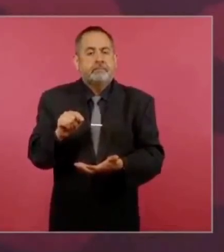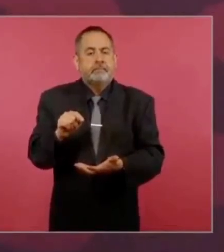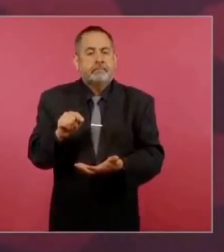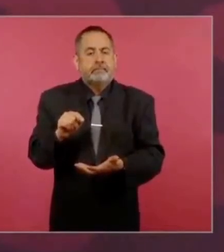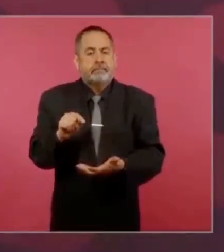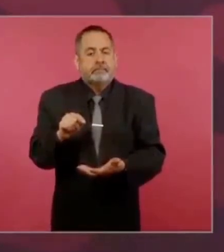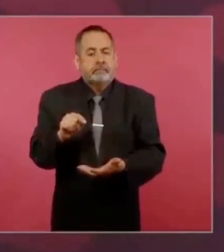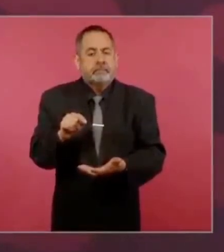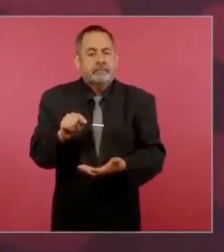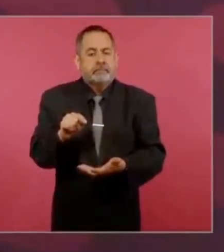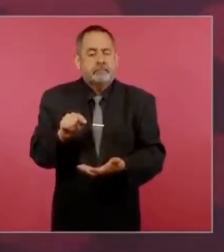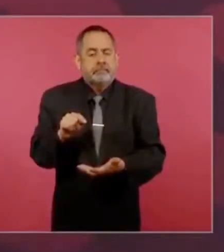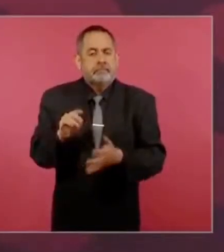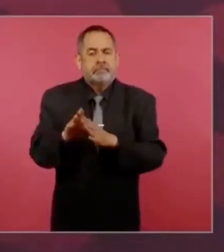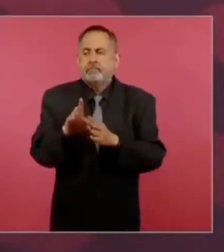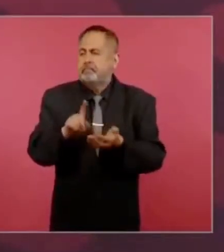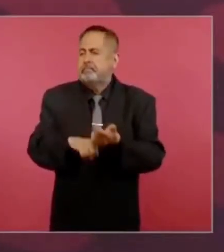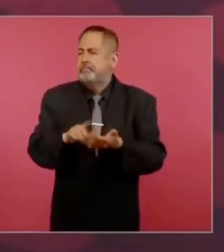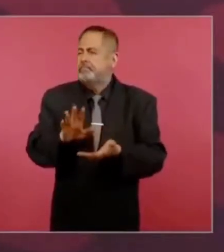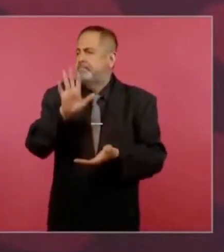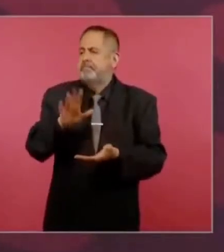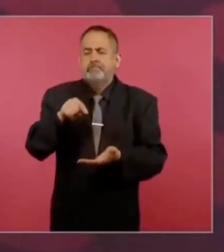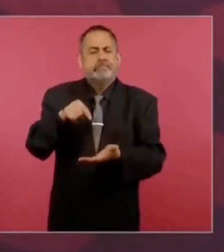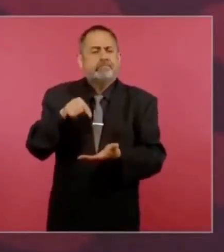grasa, como el aceite,